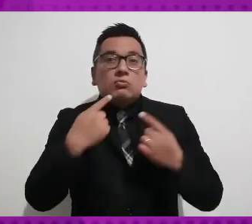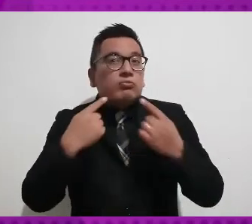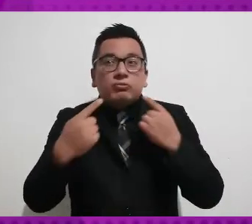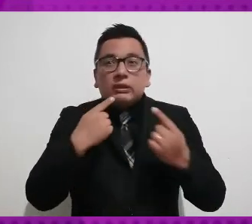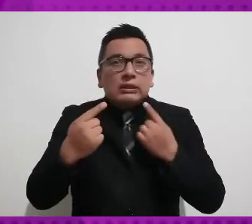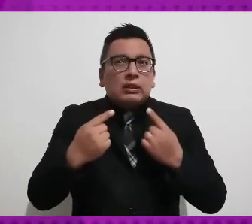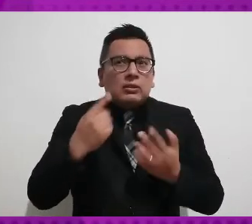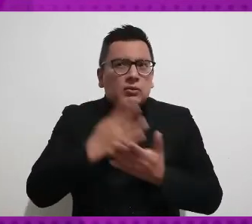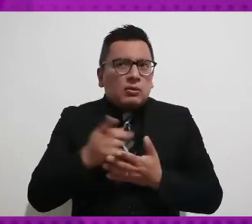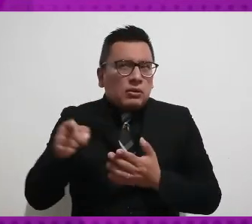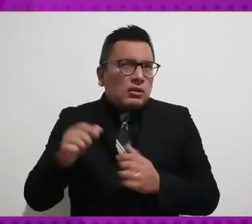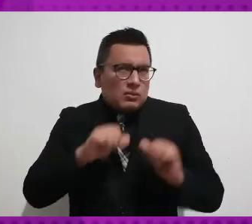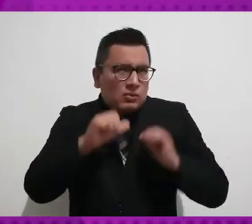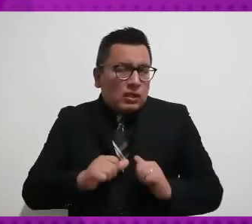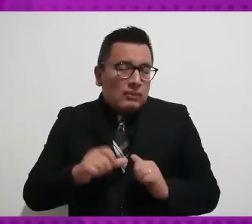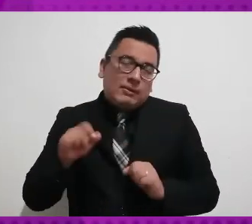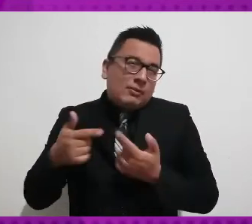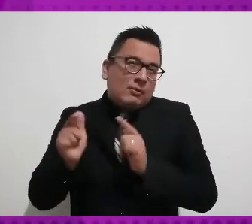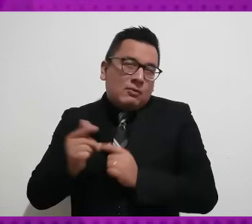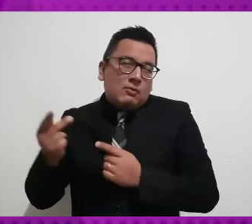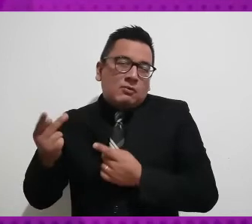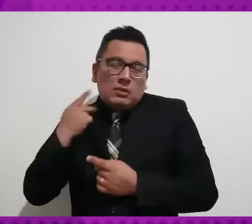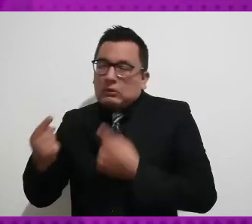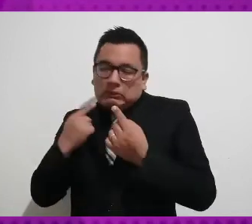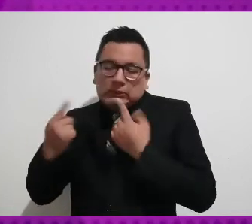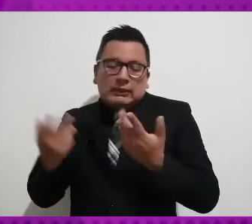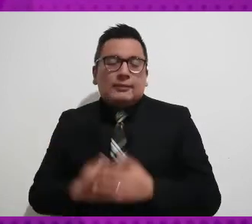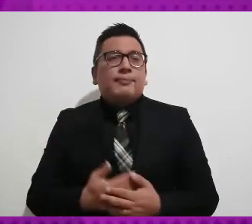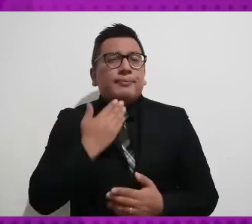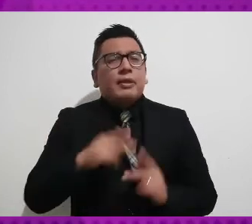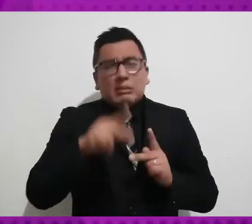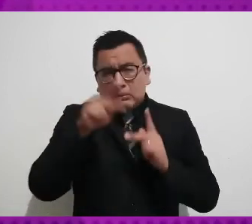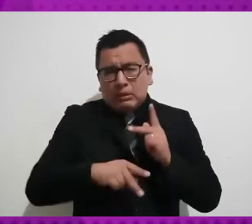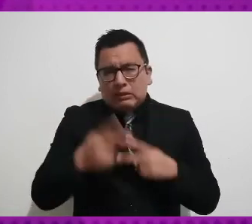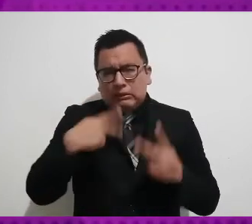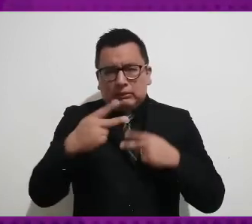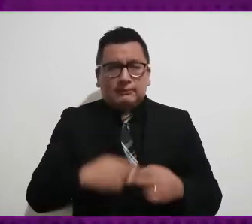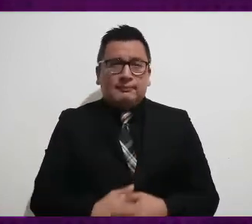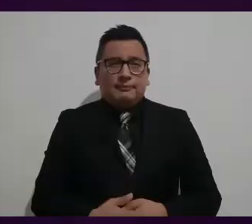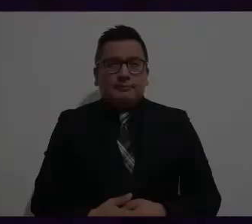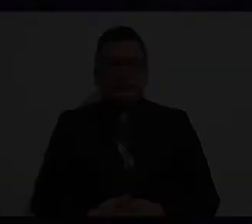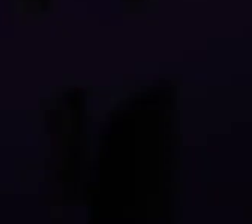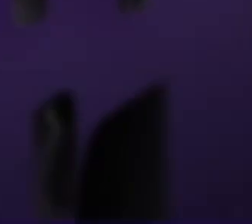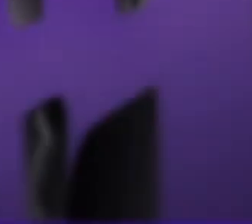electoral, sino con los partidos políticos. Si les parece, vamos a un corte y regresamos en un par de minutos.